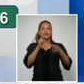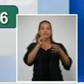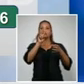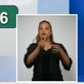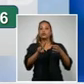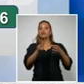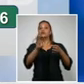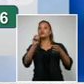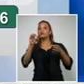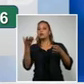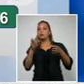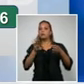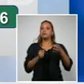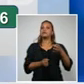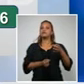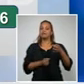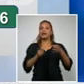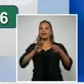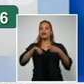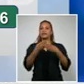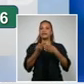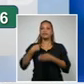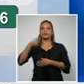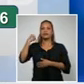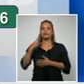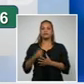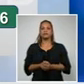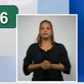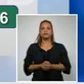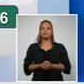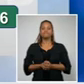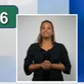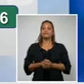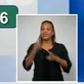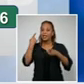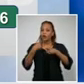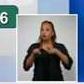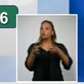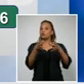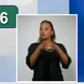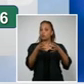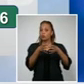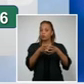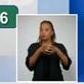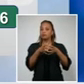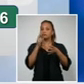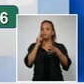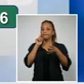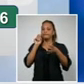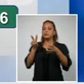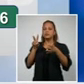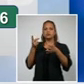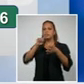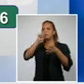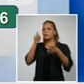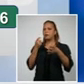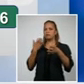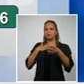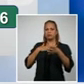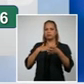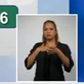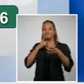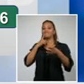casos en el día de ayer. Ese es el otro grupo, todavía, si ustedes me preguntan, con mucho más